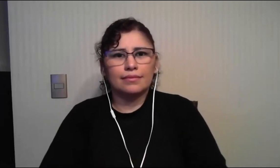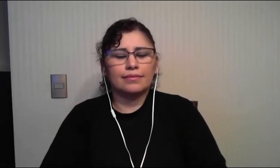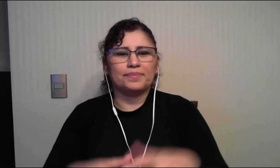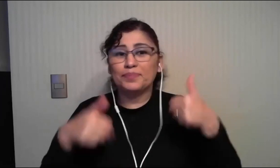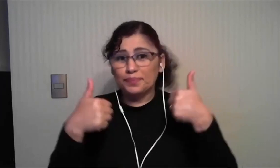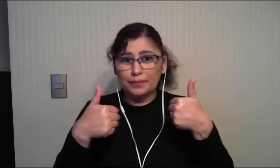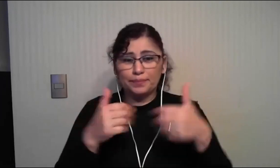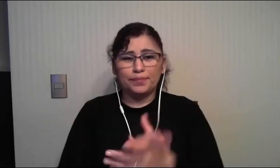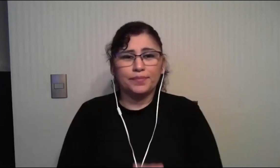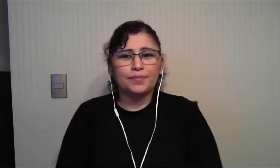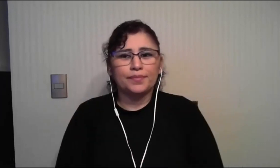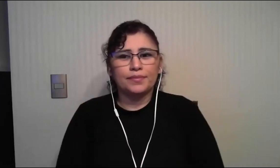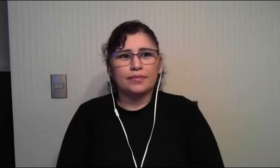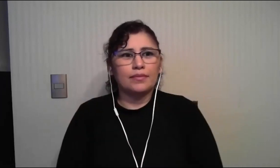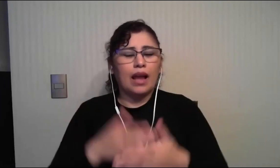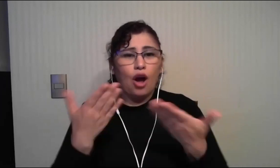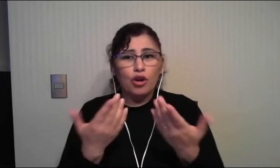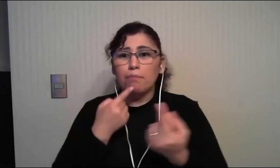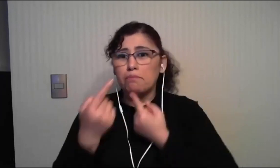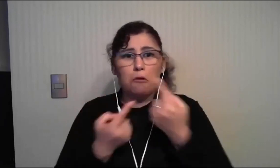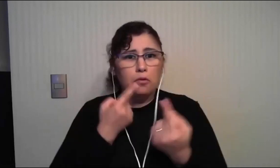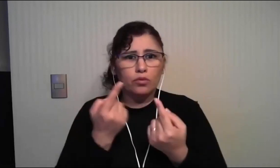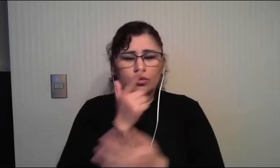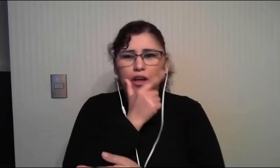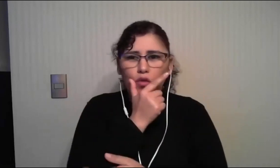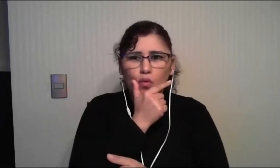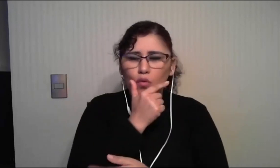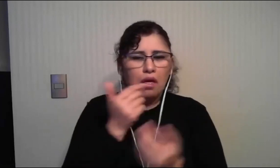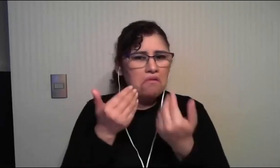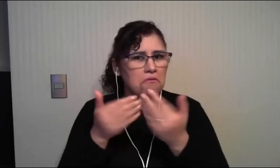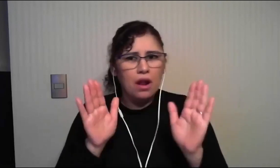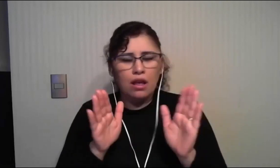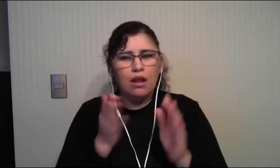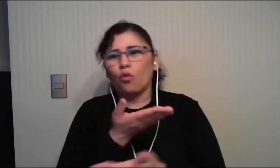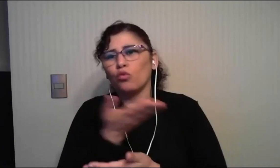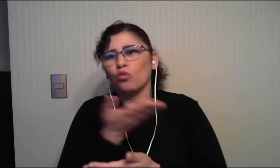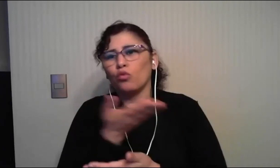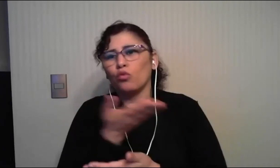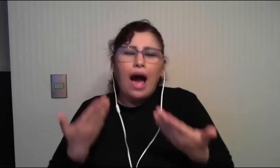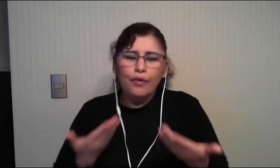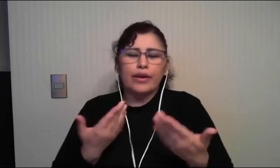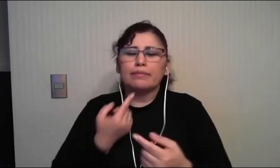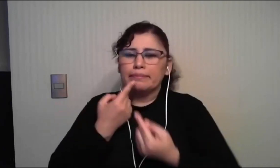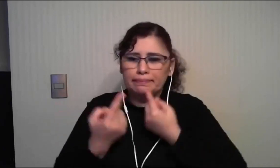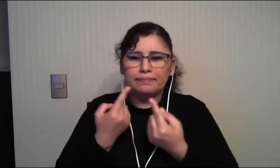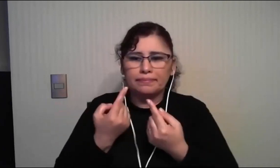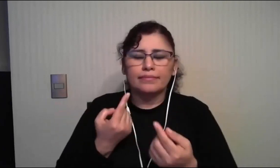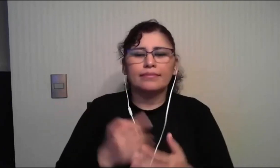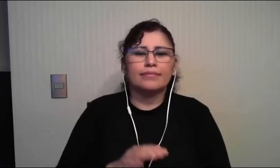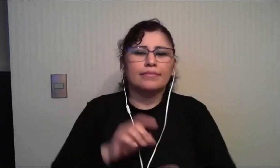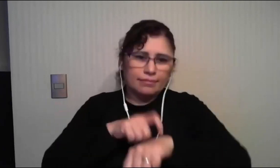Bien, doy paso a preguntas, dudas que pudieran tener ustedes sobre